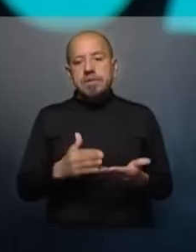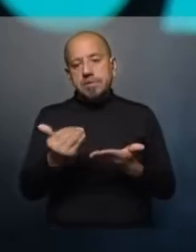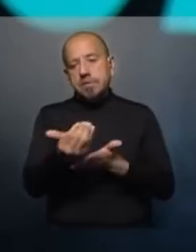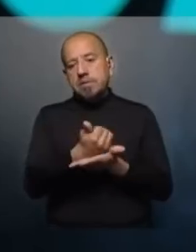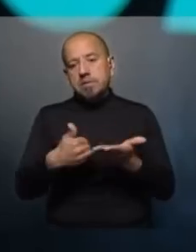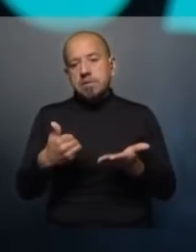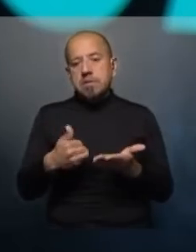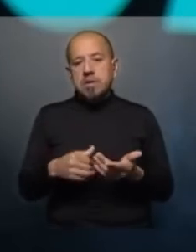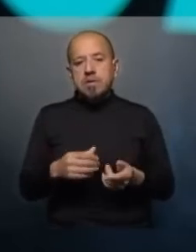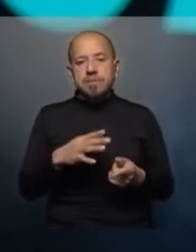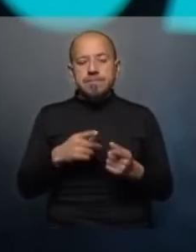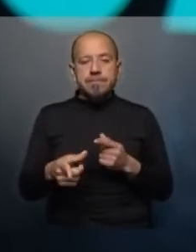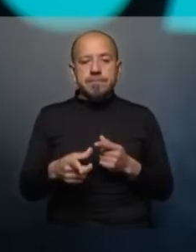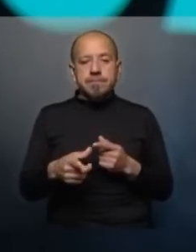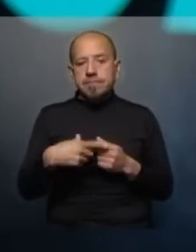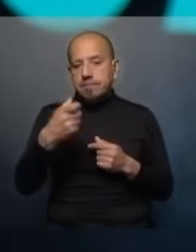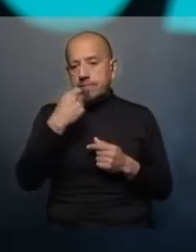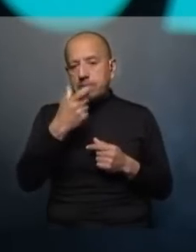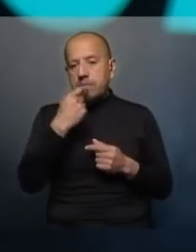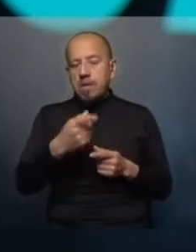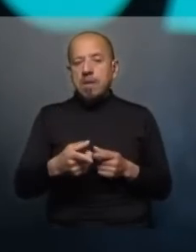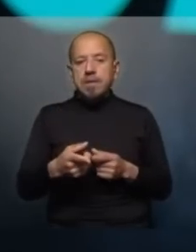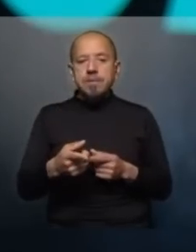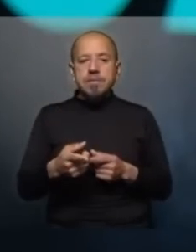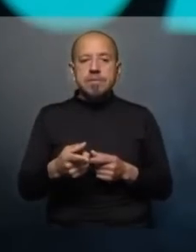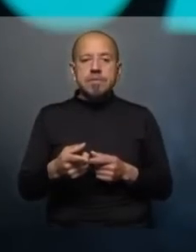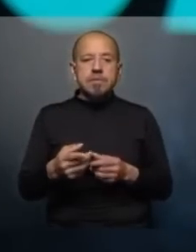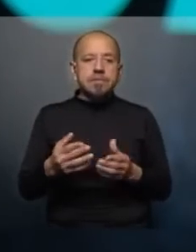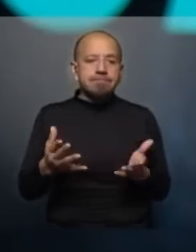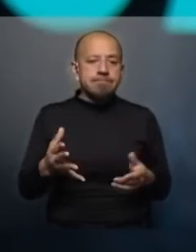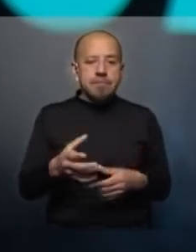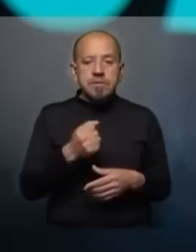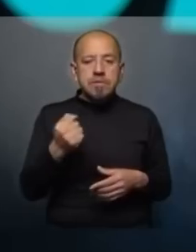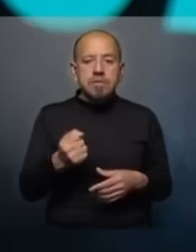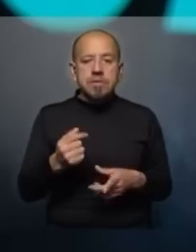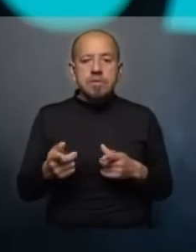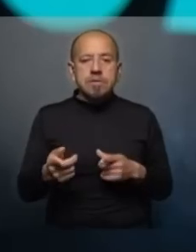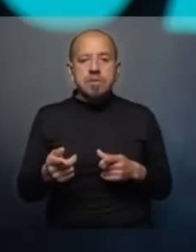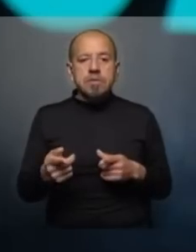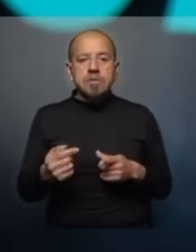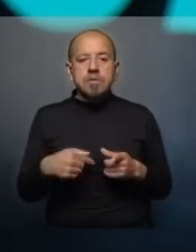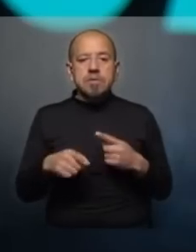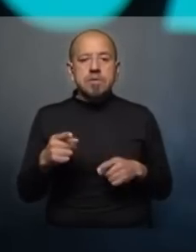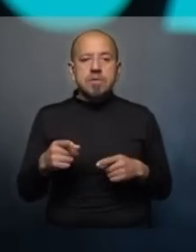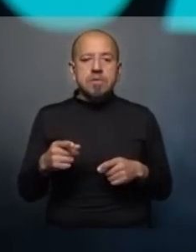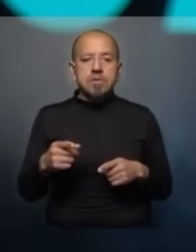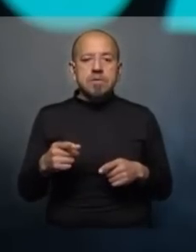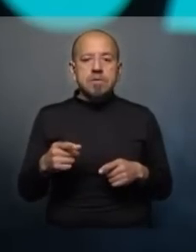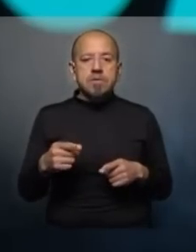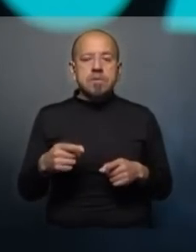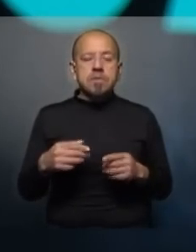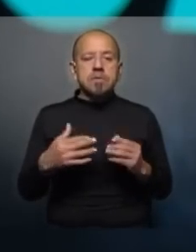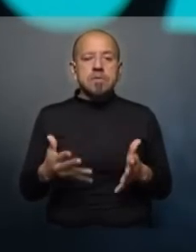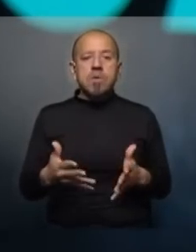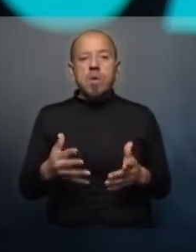medicamentos hay medicamentos entos que la gente no consigue este hay listas de medicamentos que aparecen en las policlínicas todos lo podemos